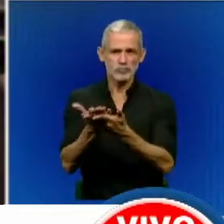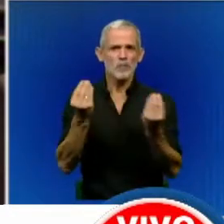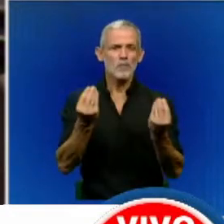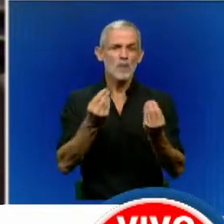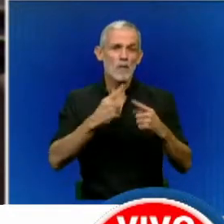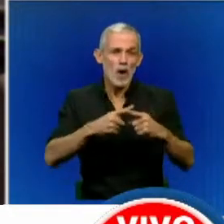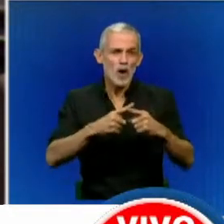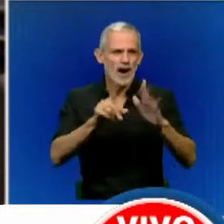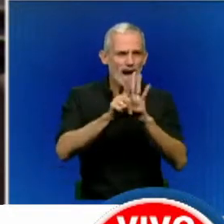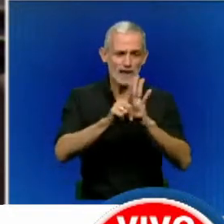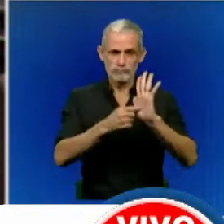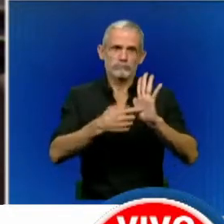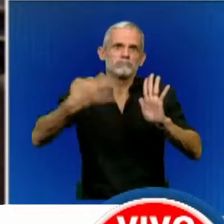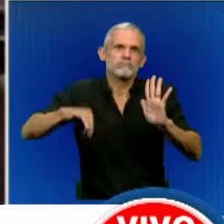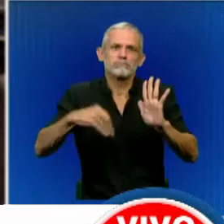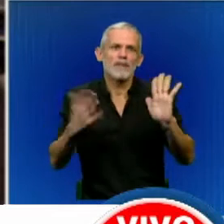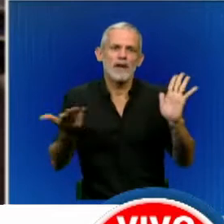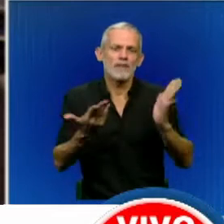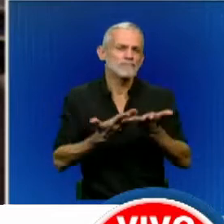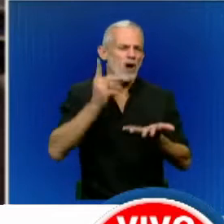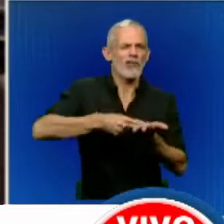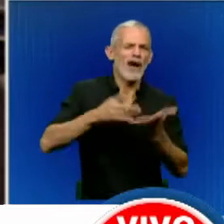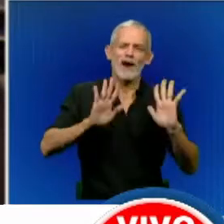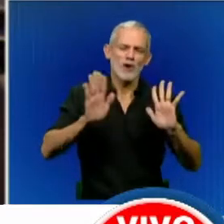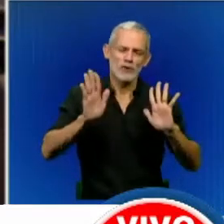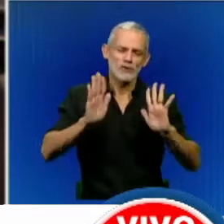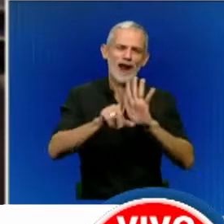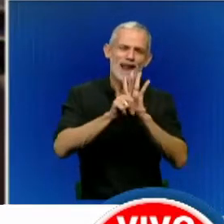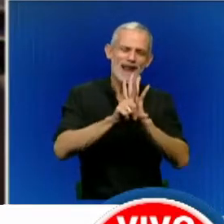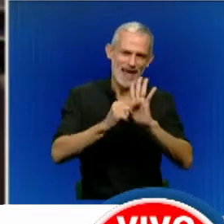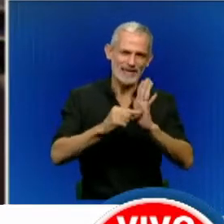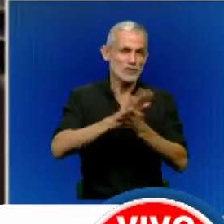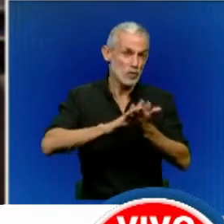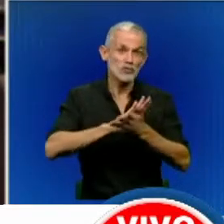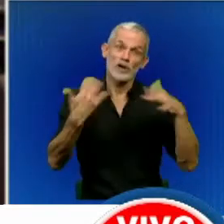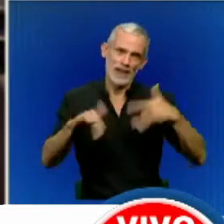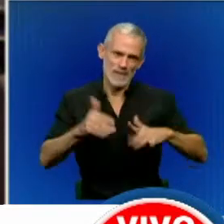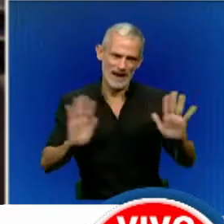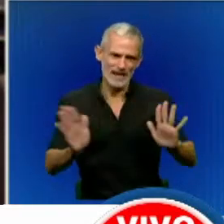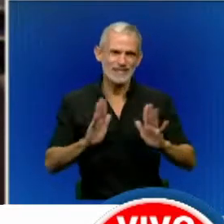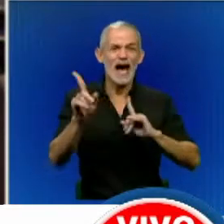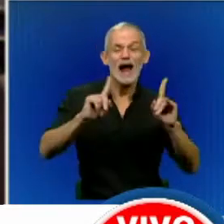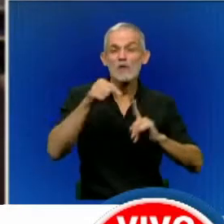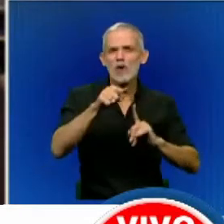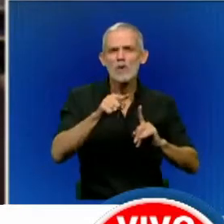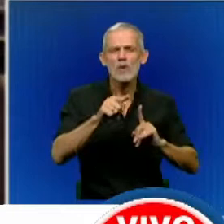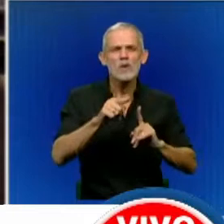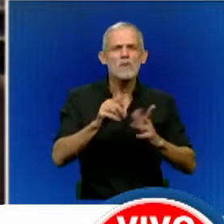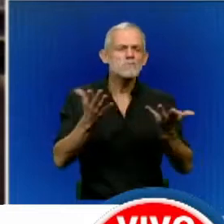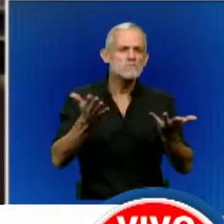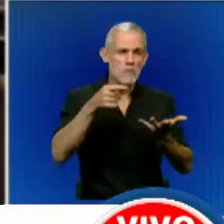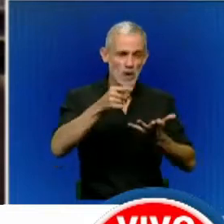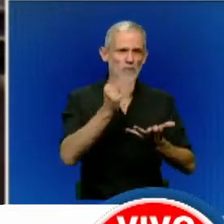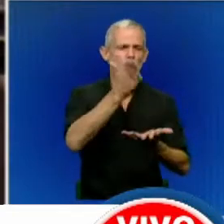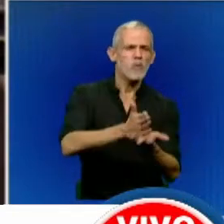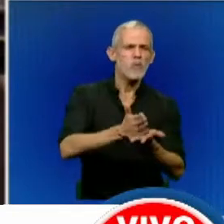ley, como corresponde, soluciones de emergencia. En un caso, eximiendo las sanciones